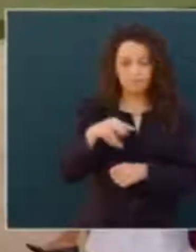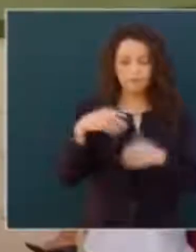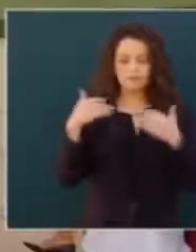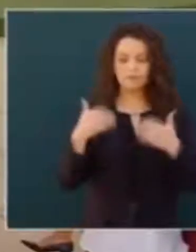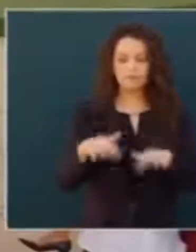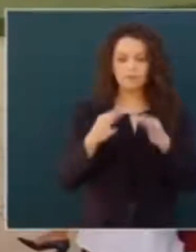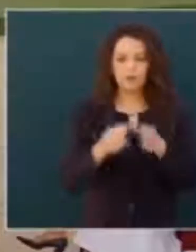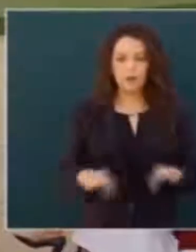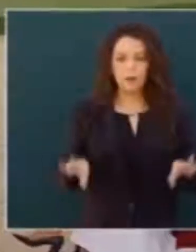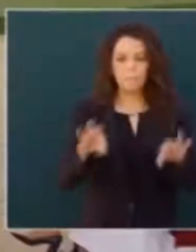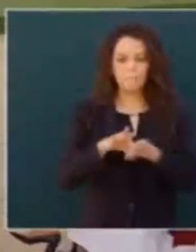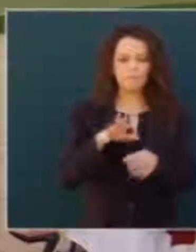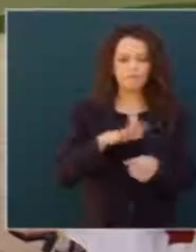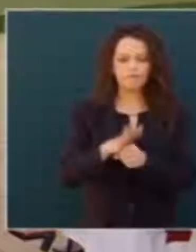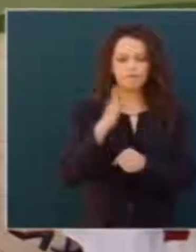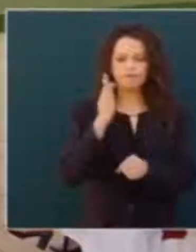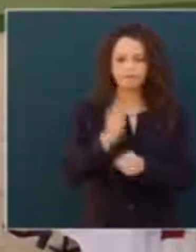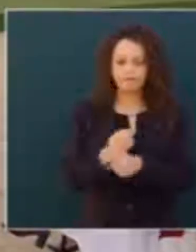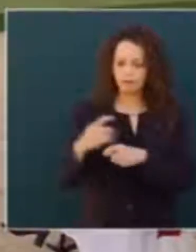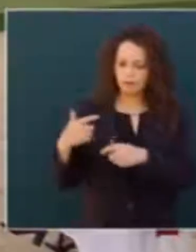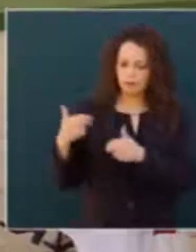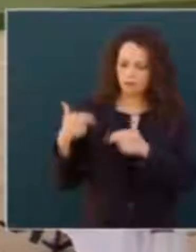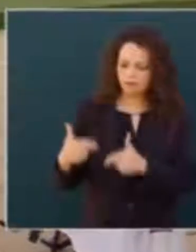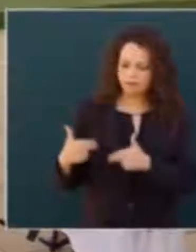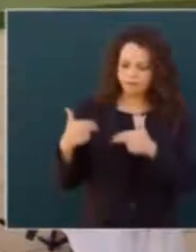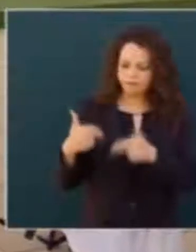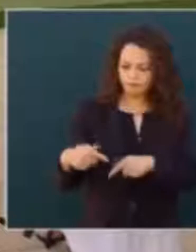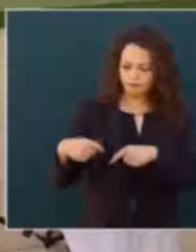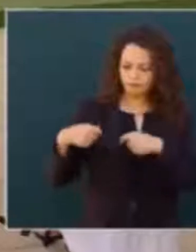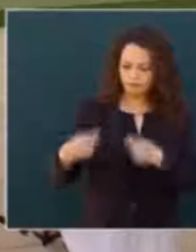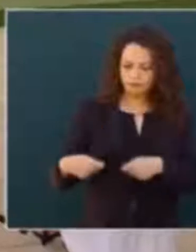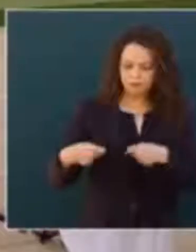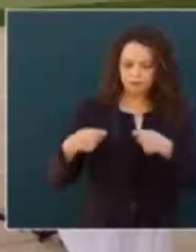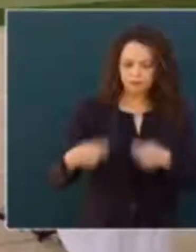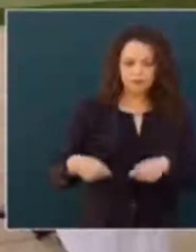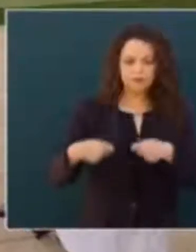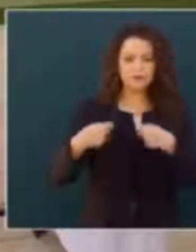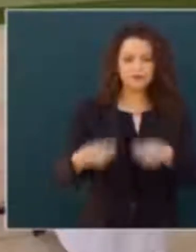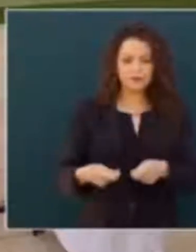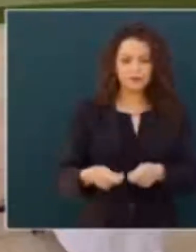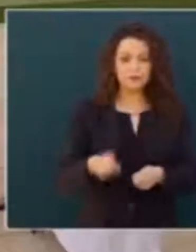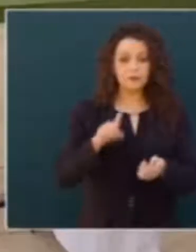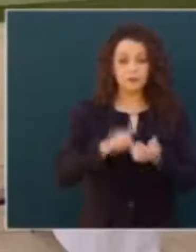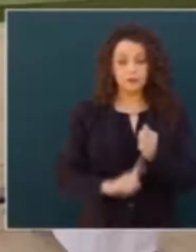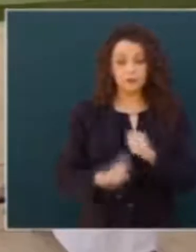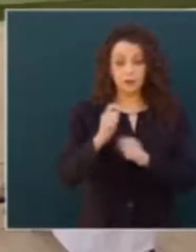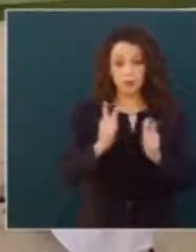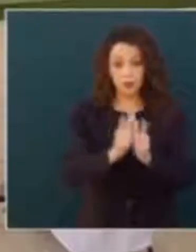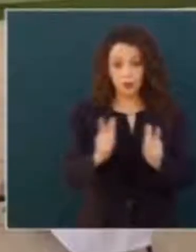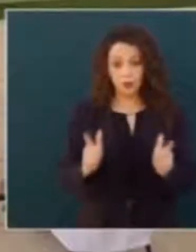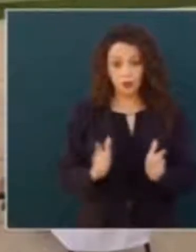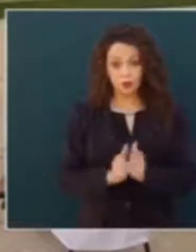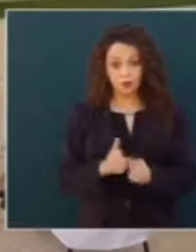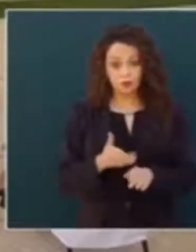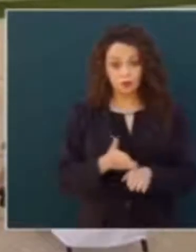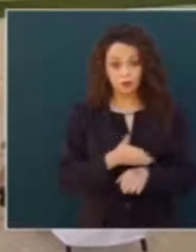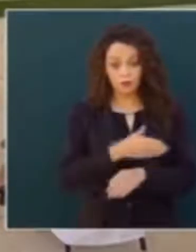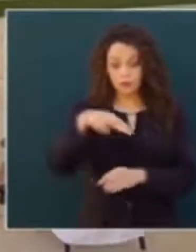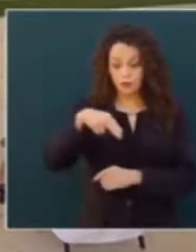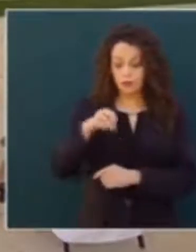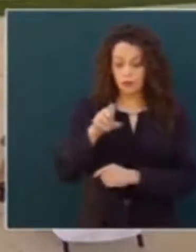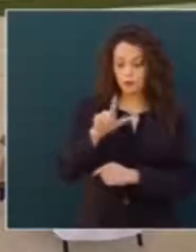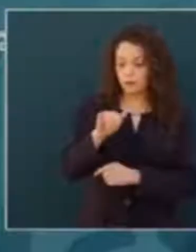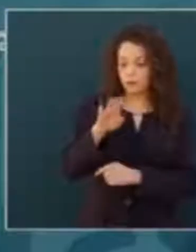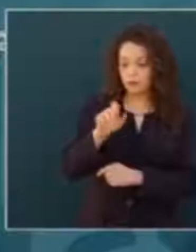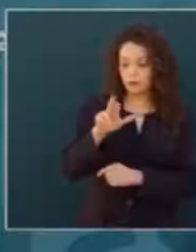vasta que la camarilla, el grupo neoliberal y oligárquico, no